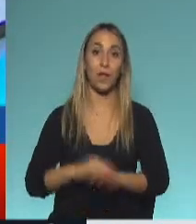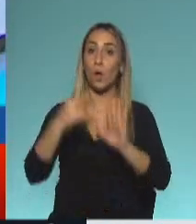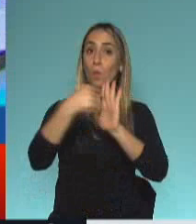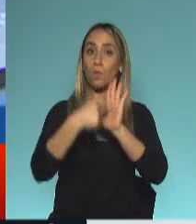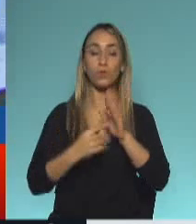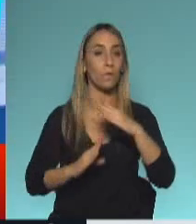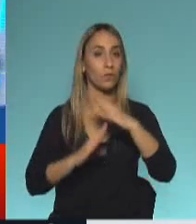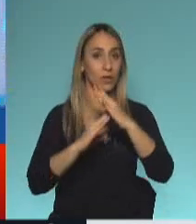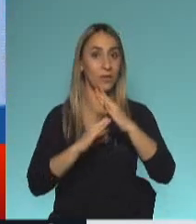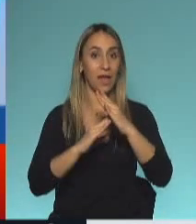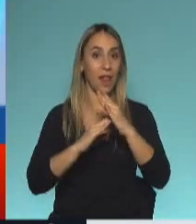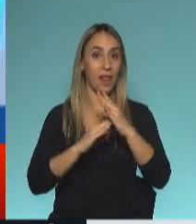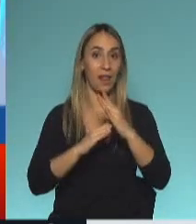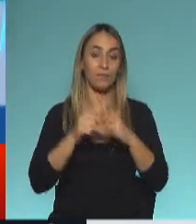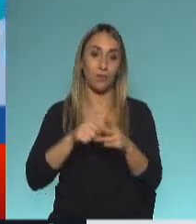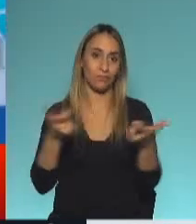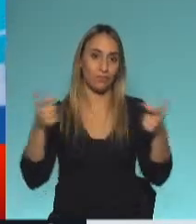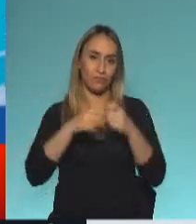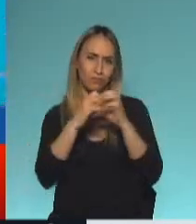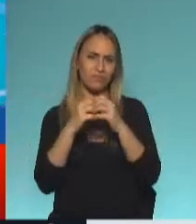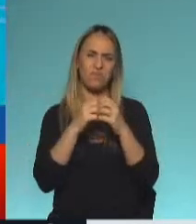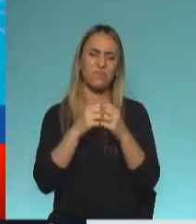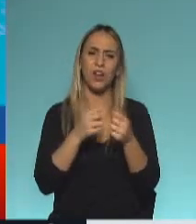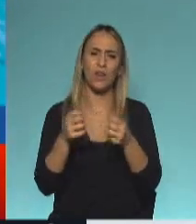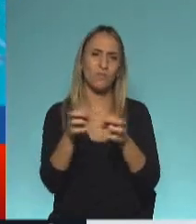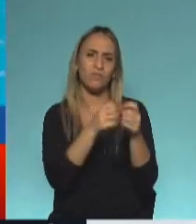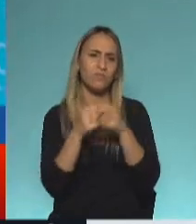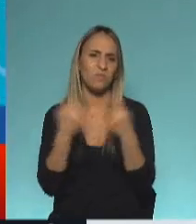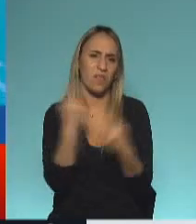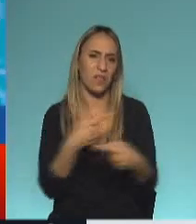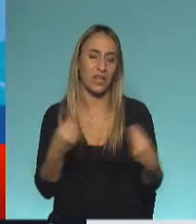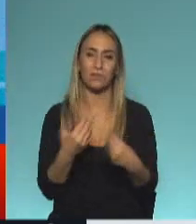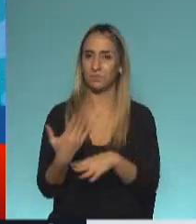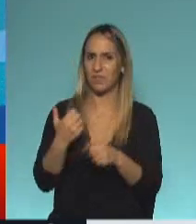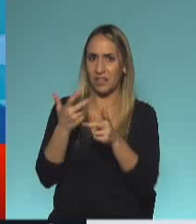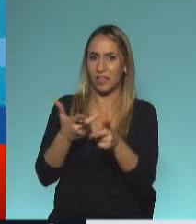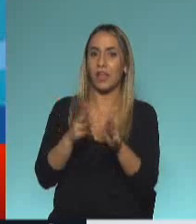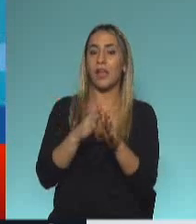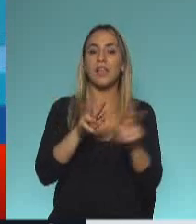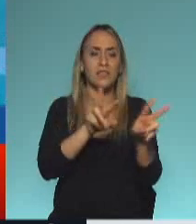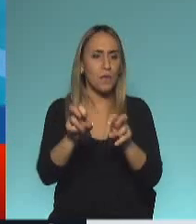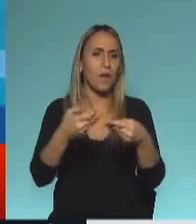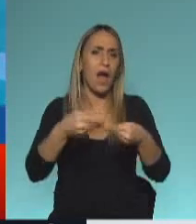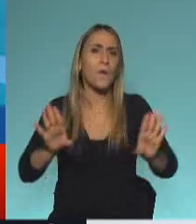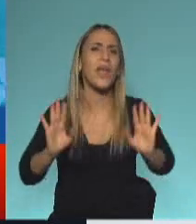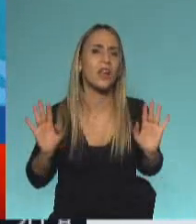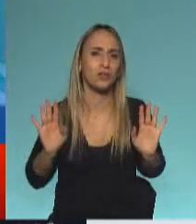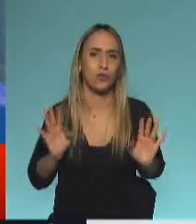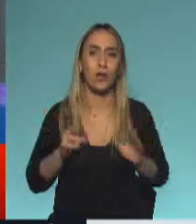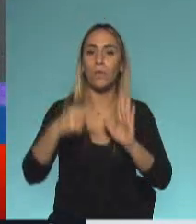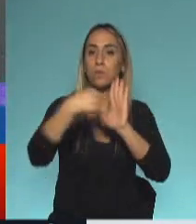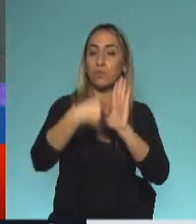de este encuentro que es lo que se charló yo recién te hablaba de una agenda abierta un temario abierto en donde se tocaron puntos